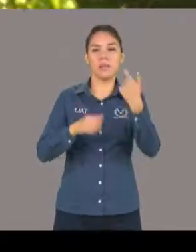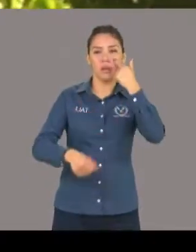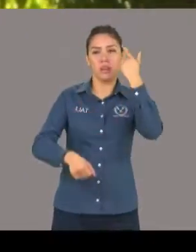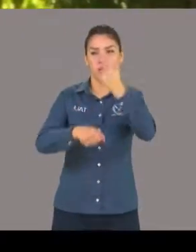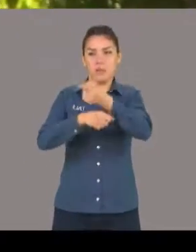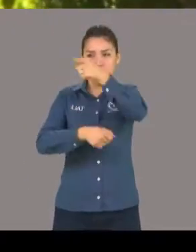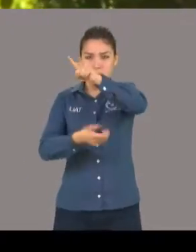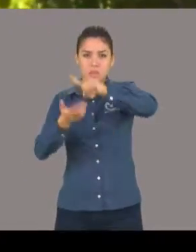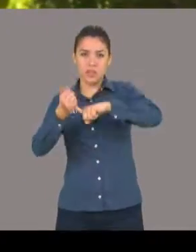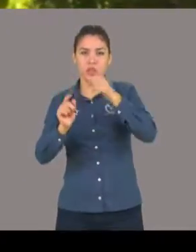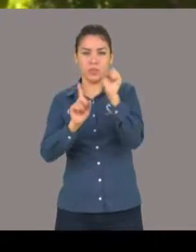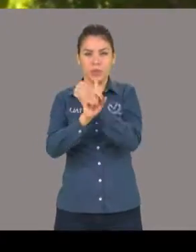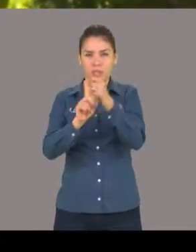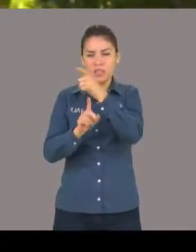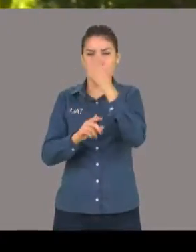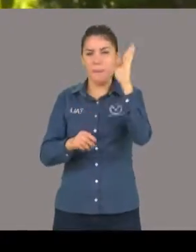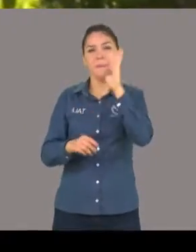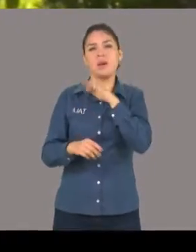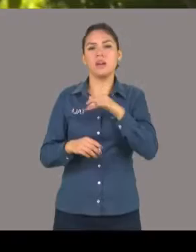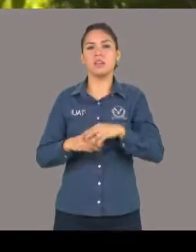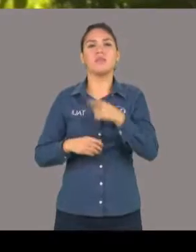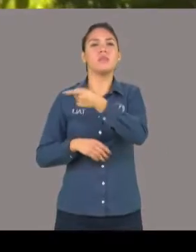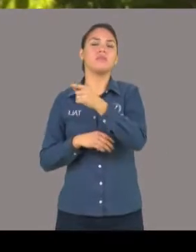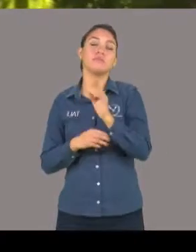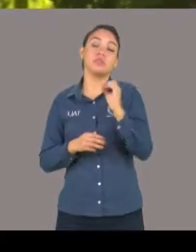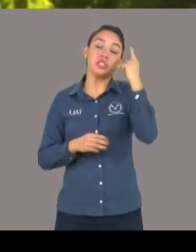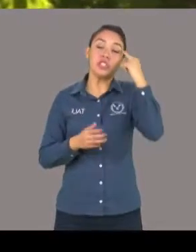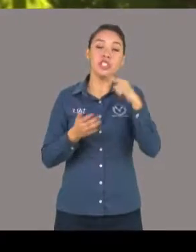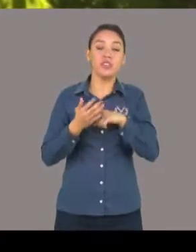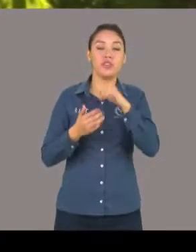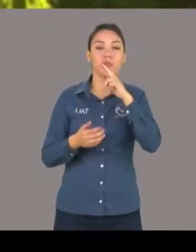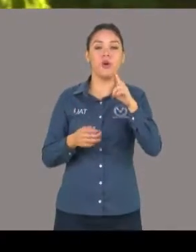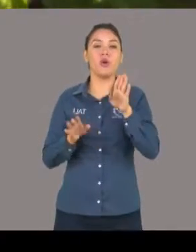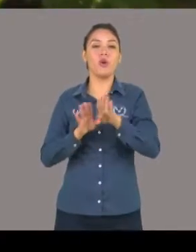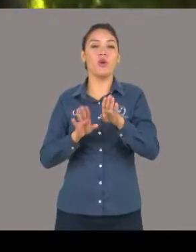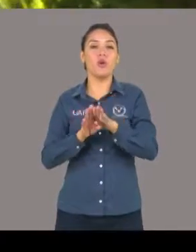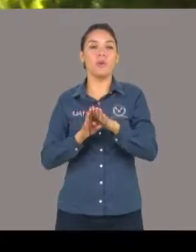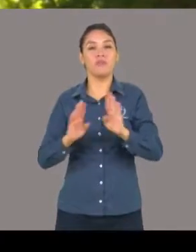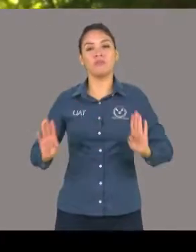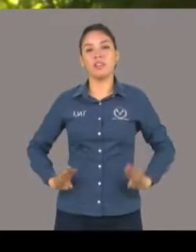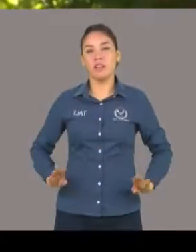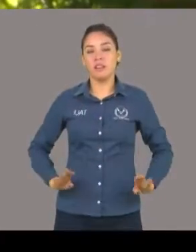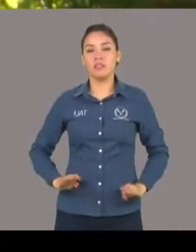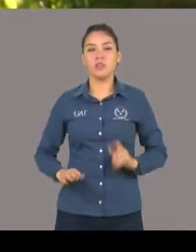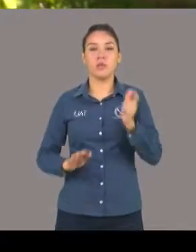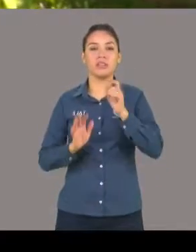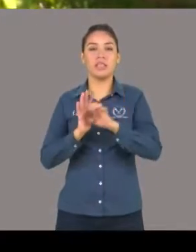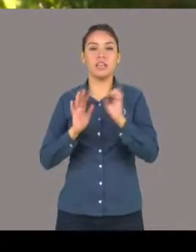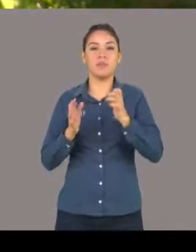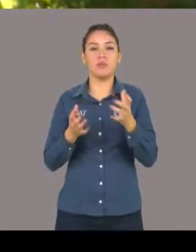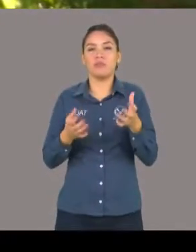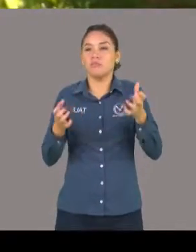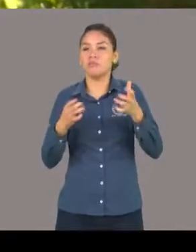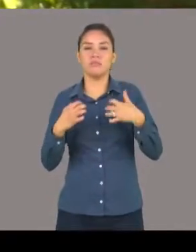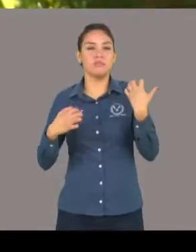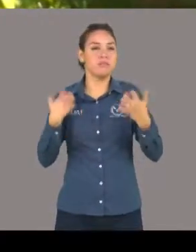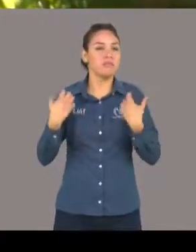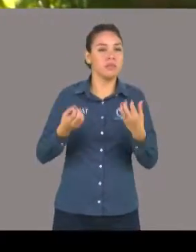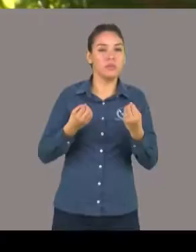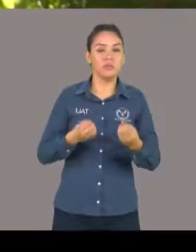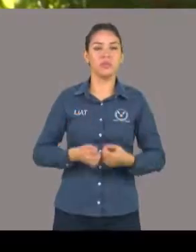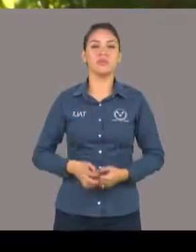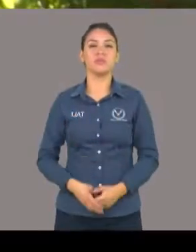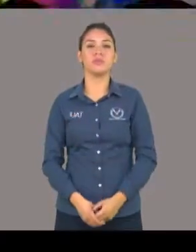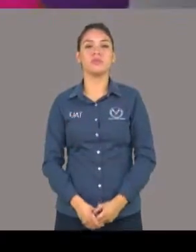identificar a una persona que es violenta? Por el comportamiento. Normalmente suelen gritar mucho